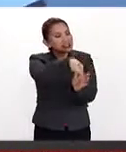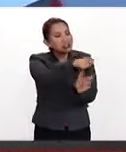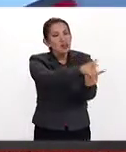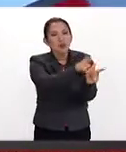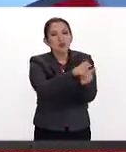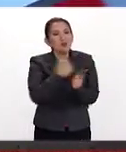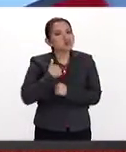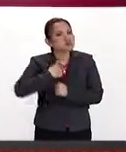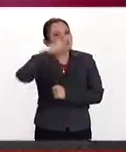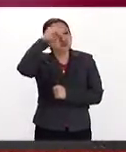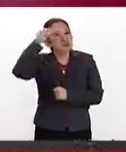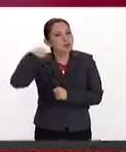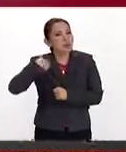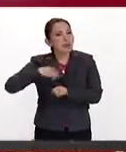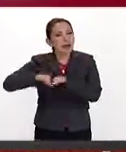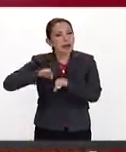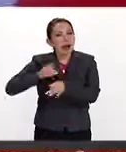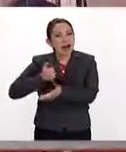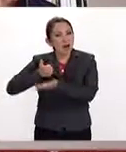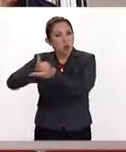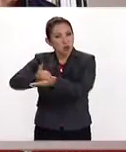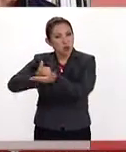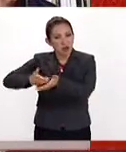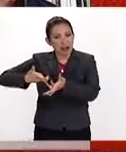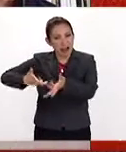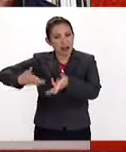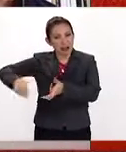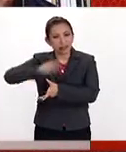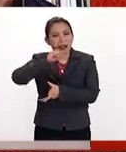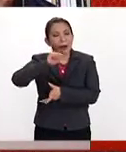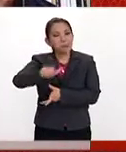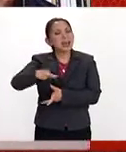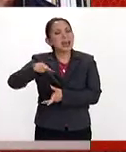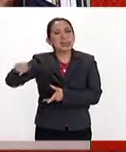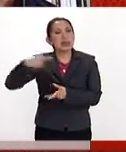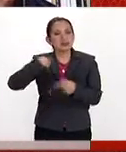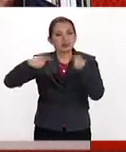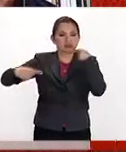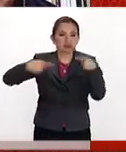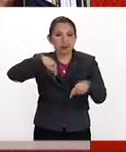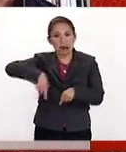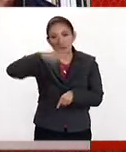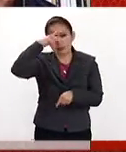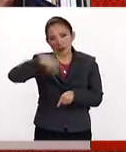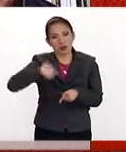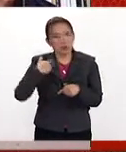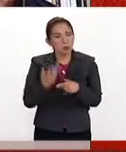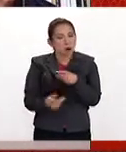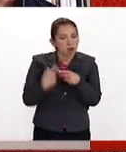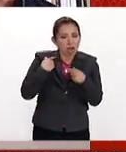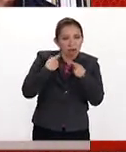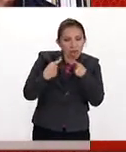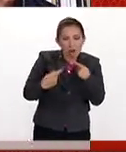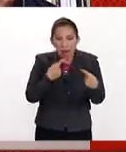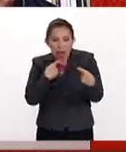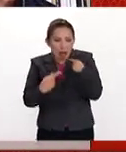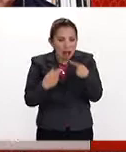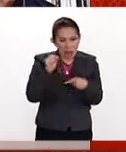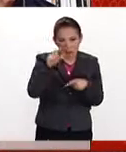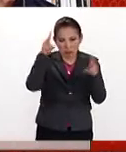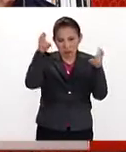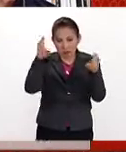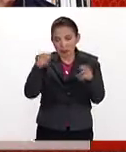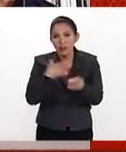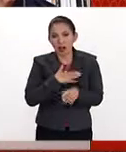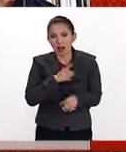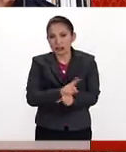Fuerzas Armadas en tareas de seguridad pública y sobre todo también, Javier Oliva, la polémica que aquí en México se abrió en ese sentido precisamente.